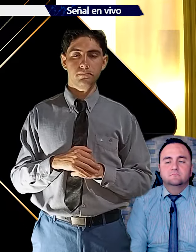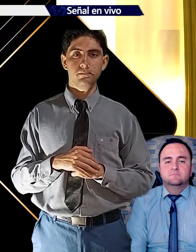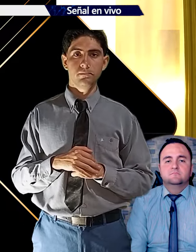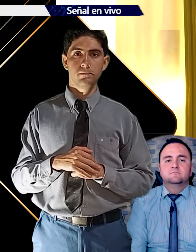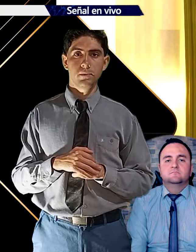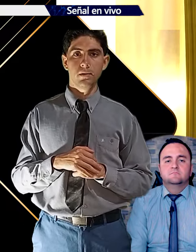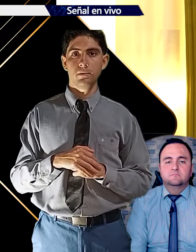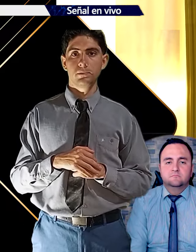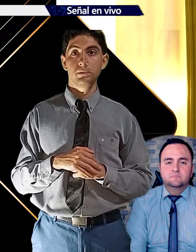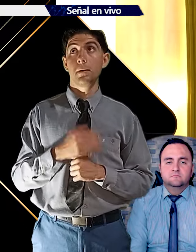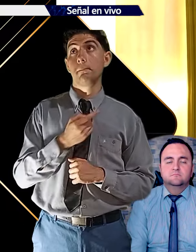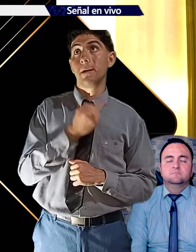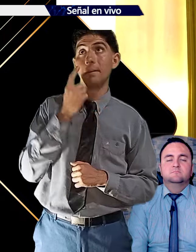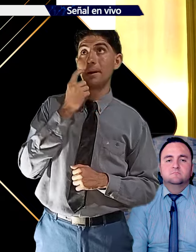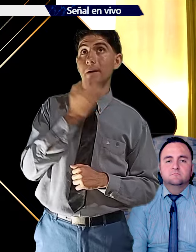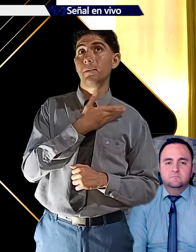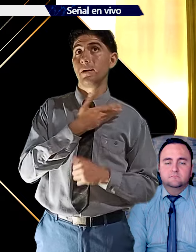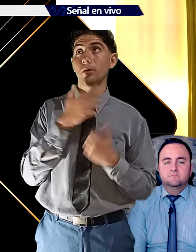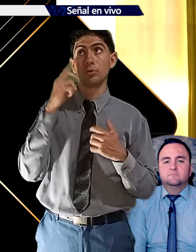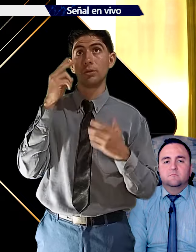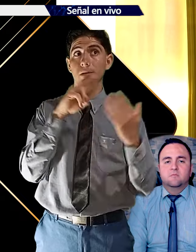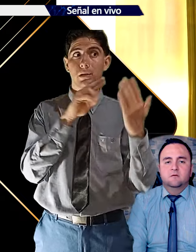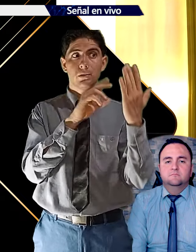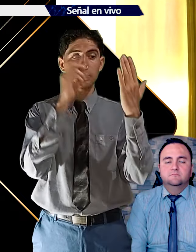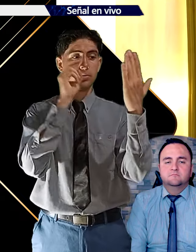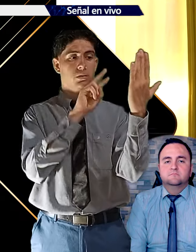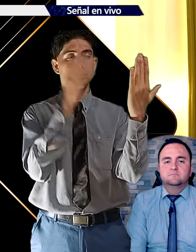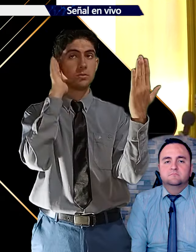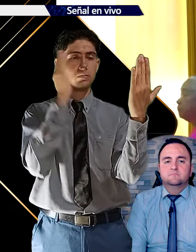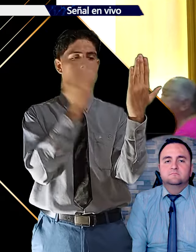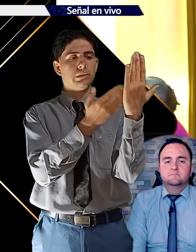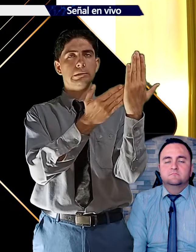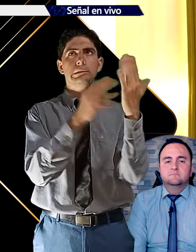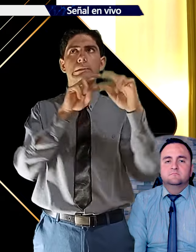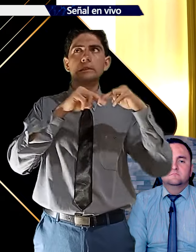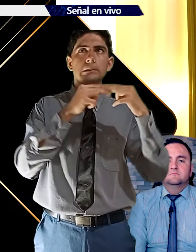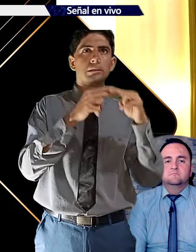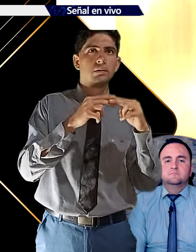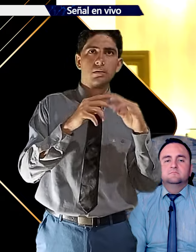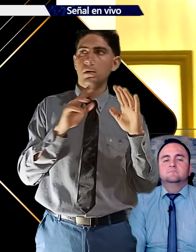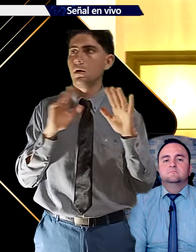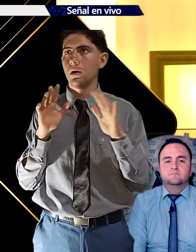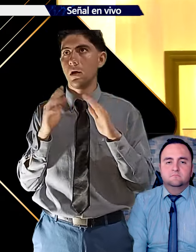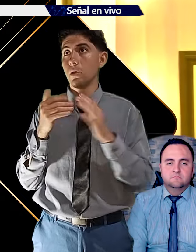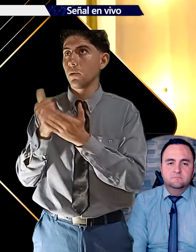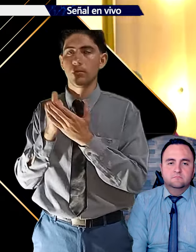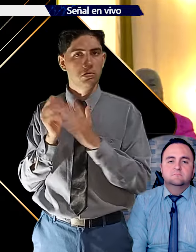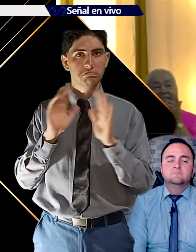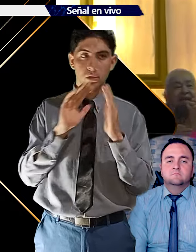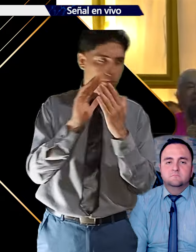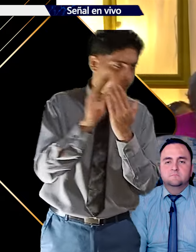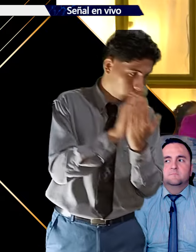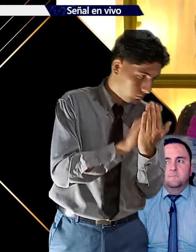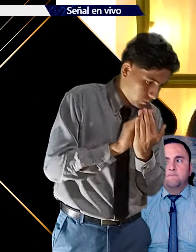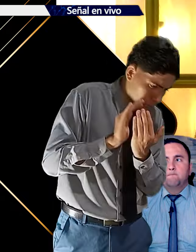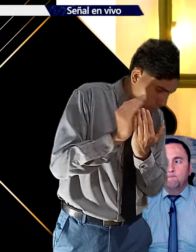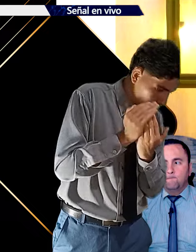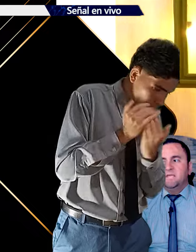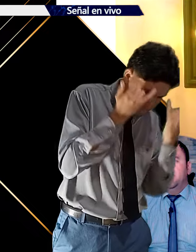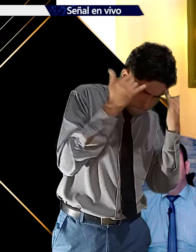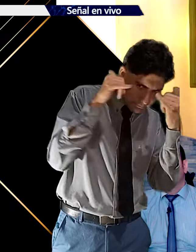sus padres son cristianos, temerosos de Dios, van a venir a decirle: papá y mamá, estoy viendo pornografía. No lo van a hacer, no. Siempre